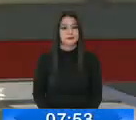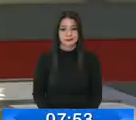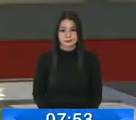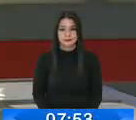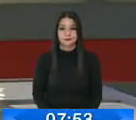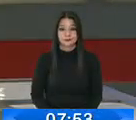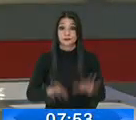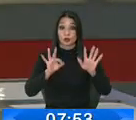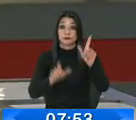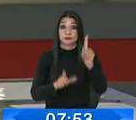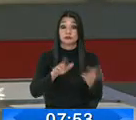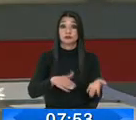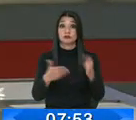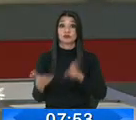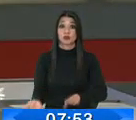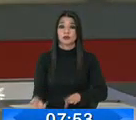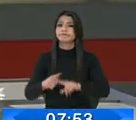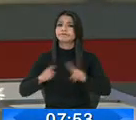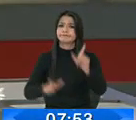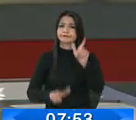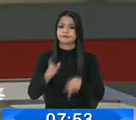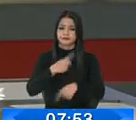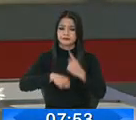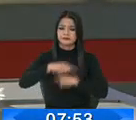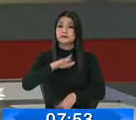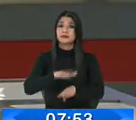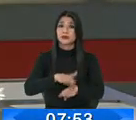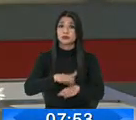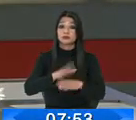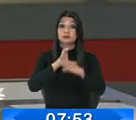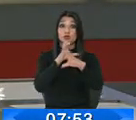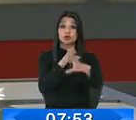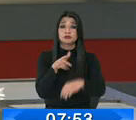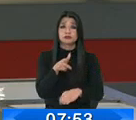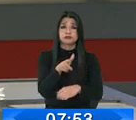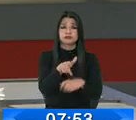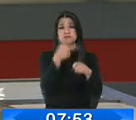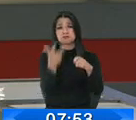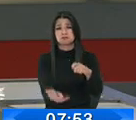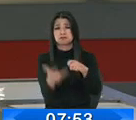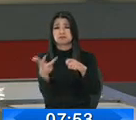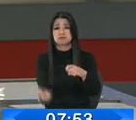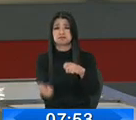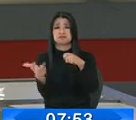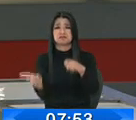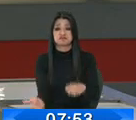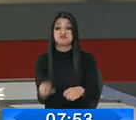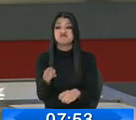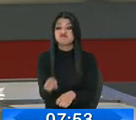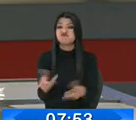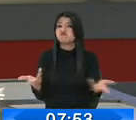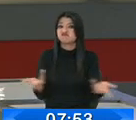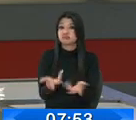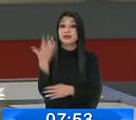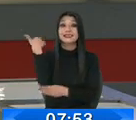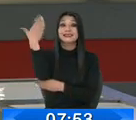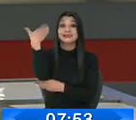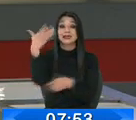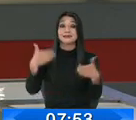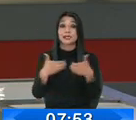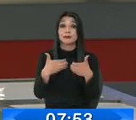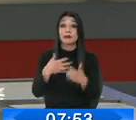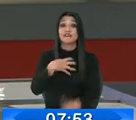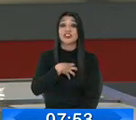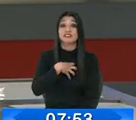8 muertos y varios heridos es el resultado de un trágico accidente ocurrido en Perú, donde un bus que transportaba a hinchas de